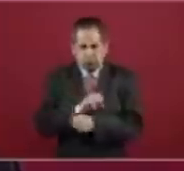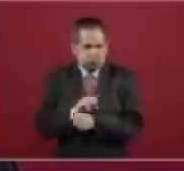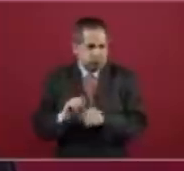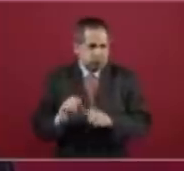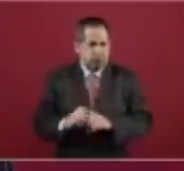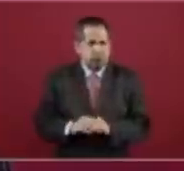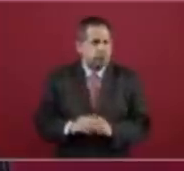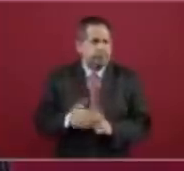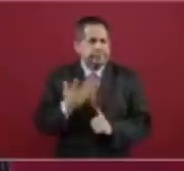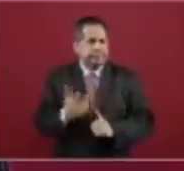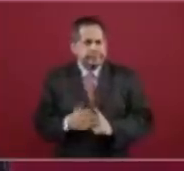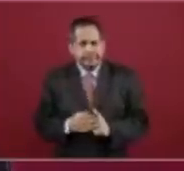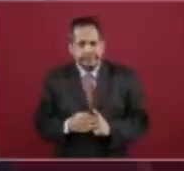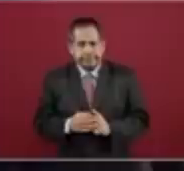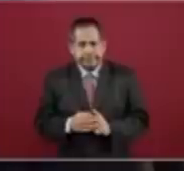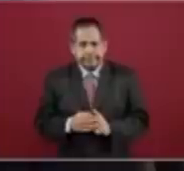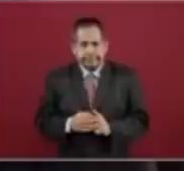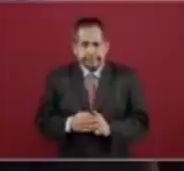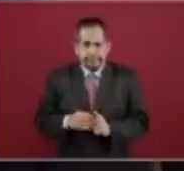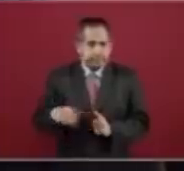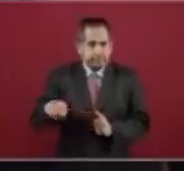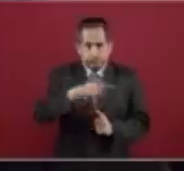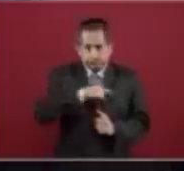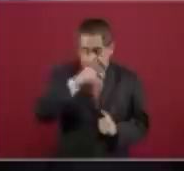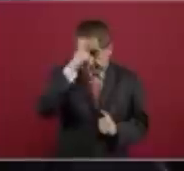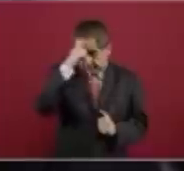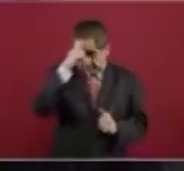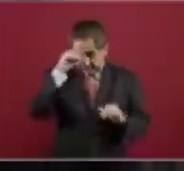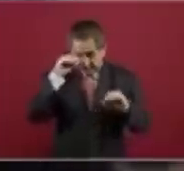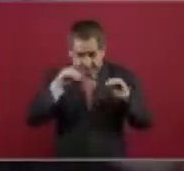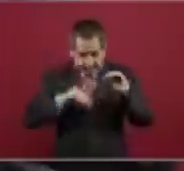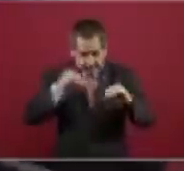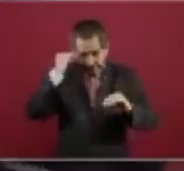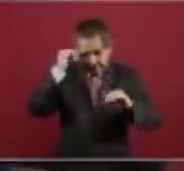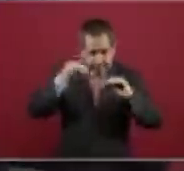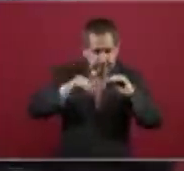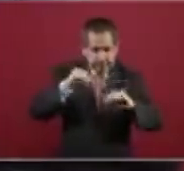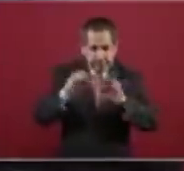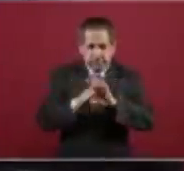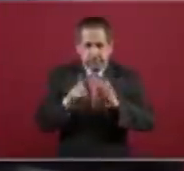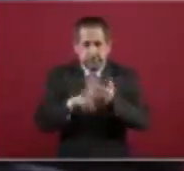porque todo lo creativo va a ser